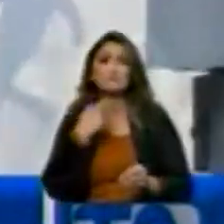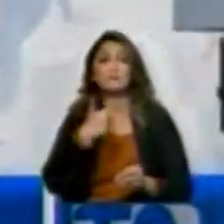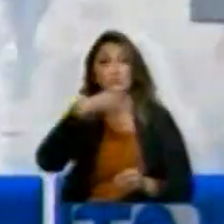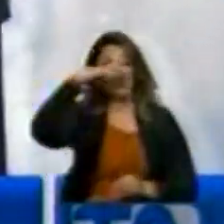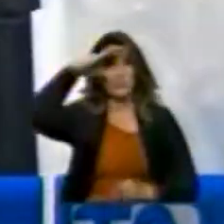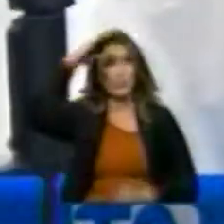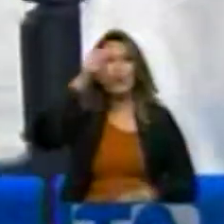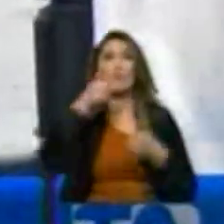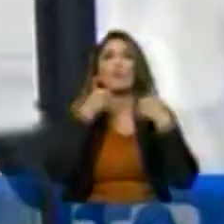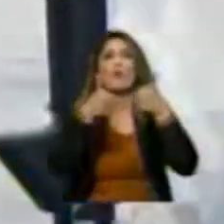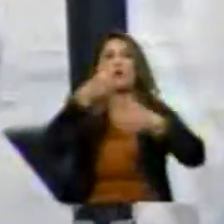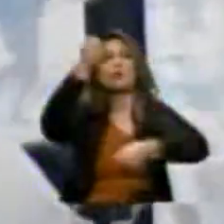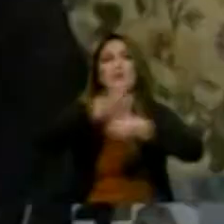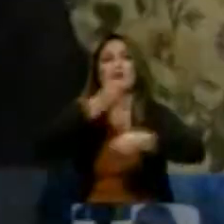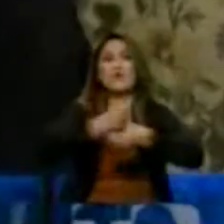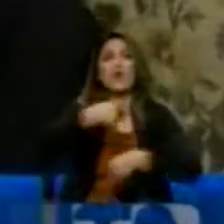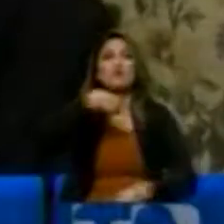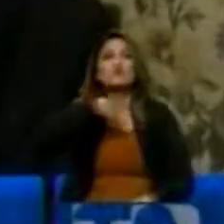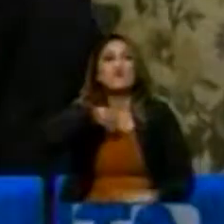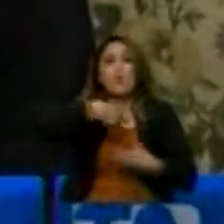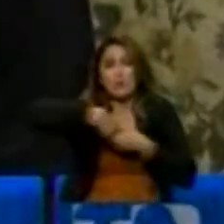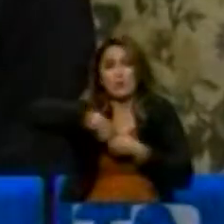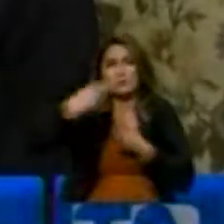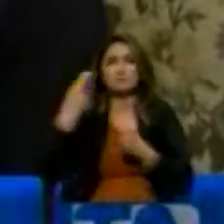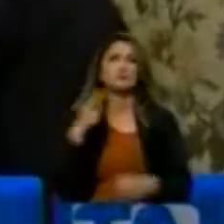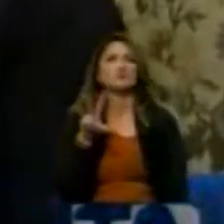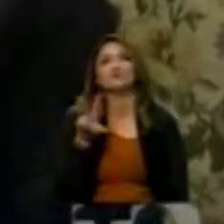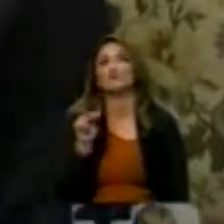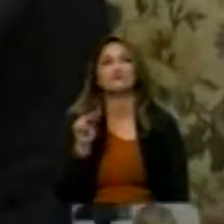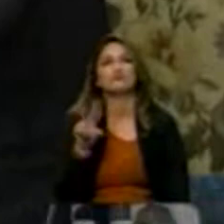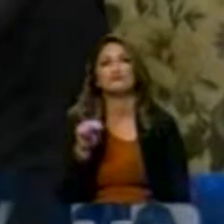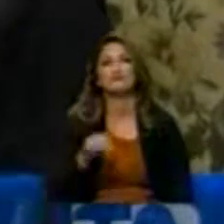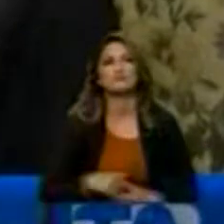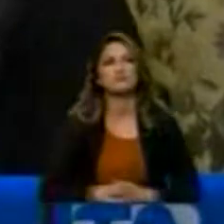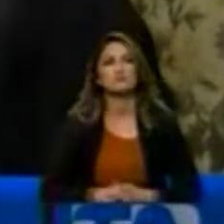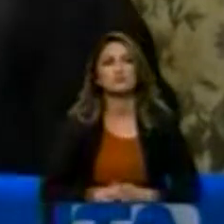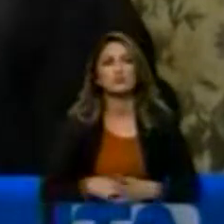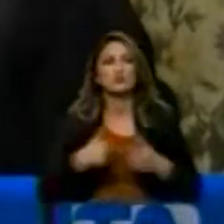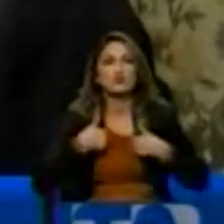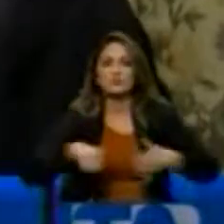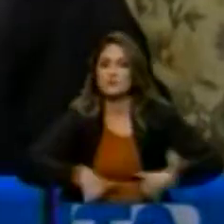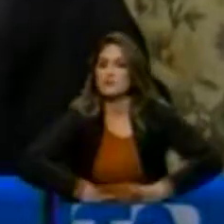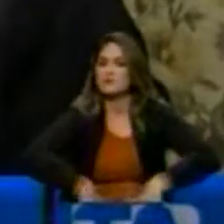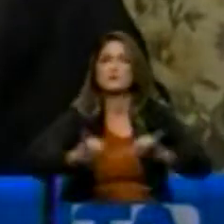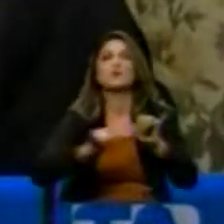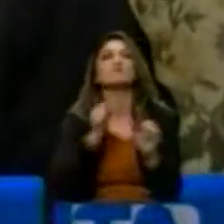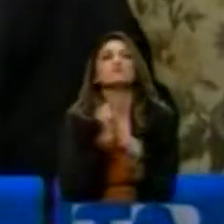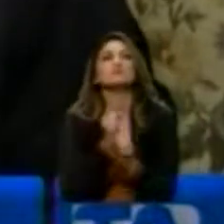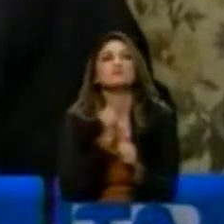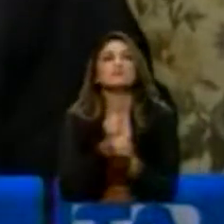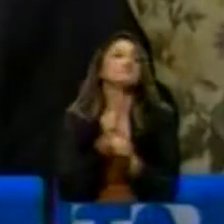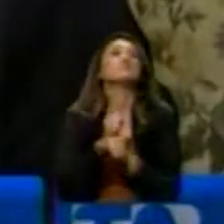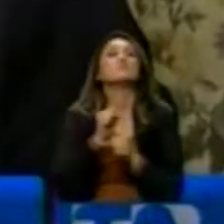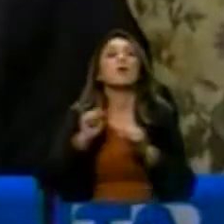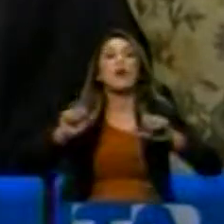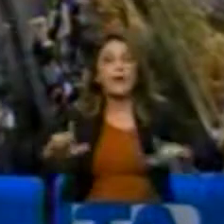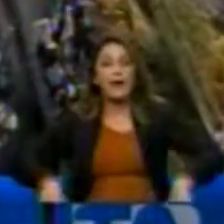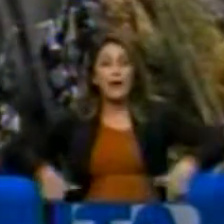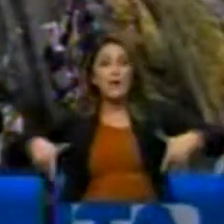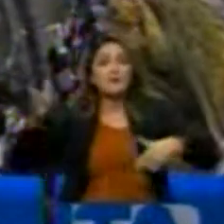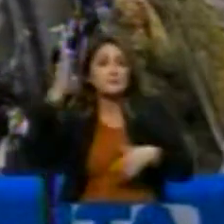y dijo que no renunciará. No he puesto a disposición del presidente mi renuncia. El presidente siempre tiene a su disposición mi